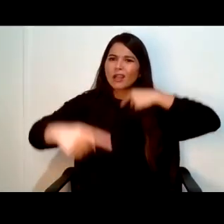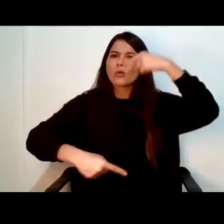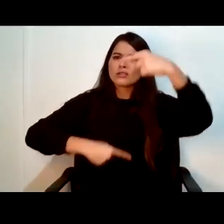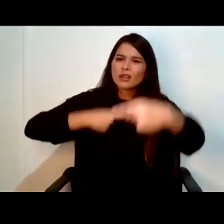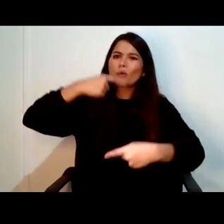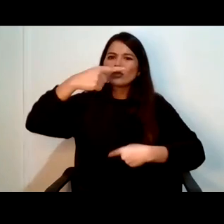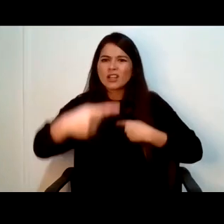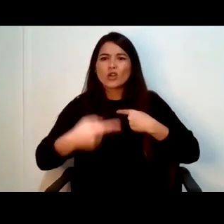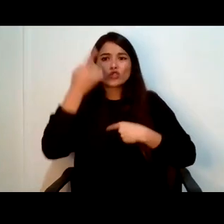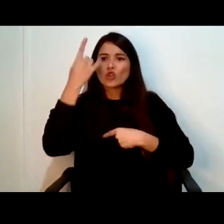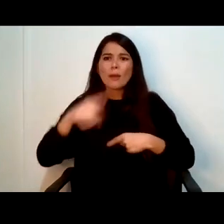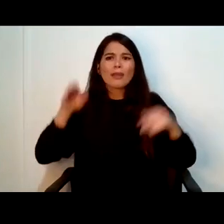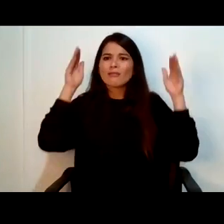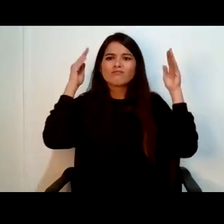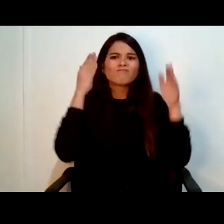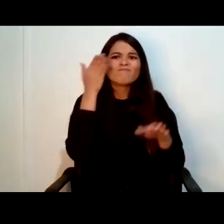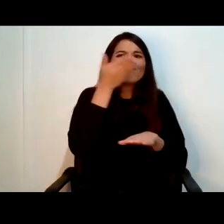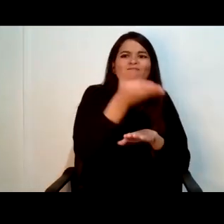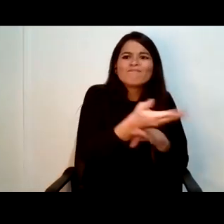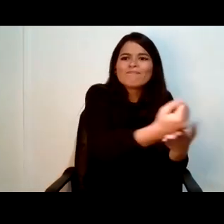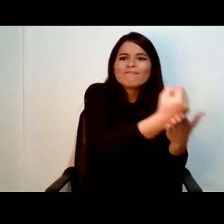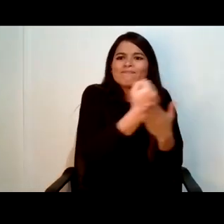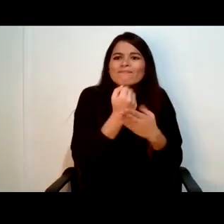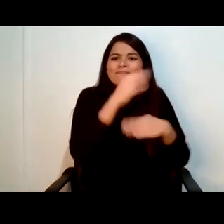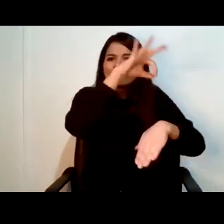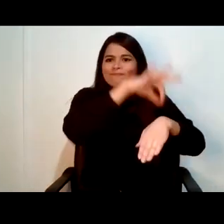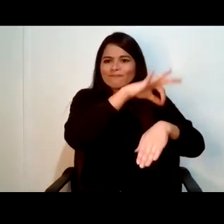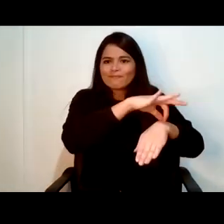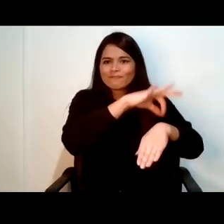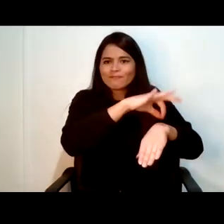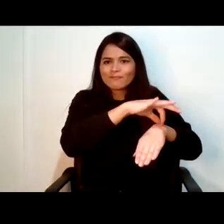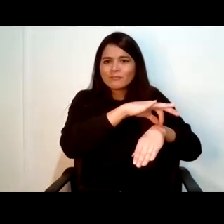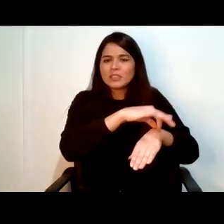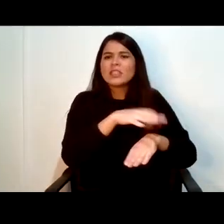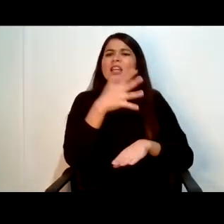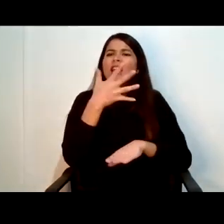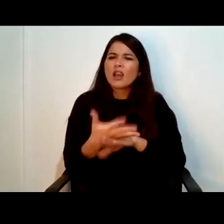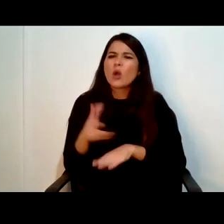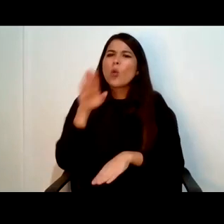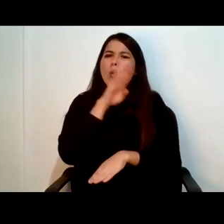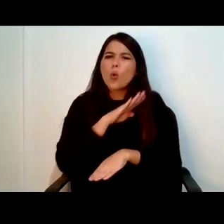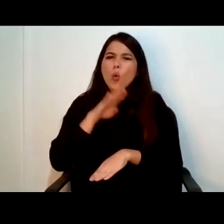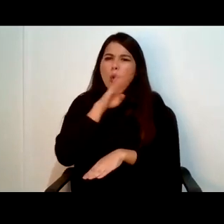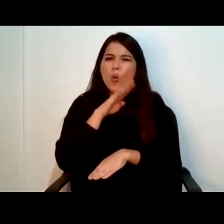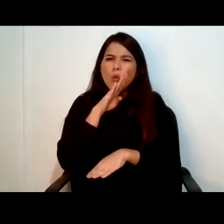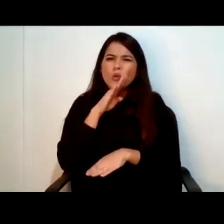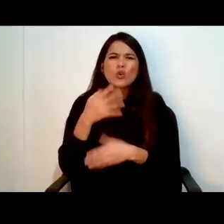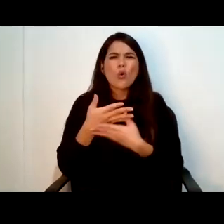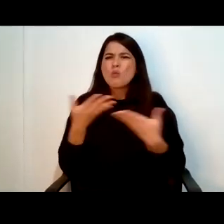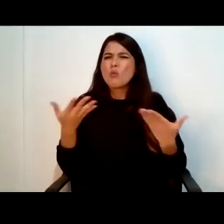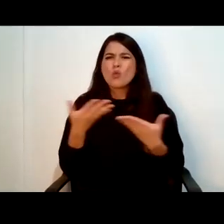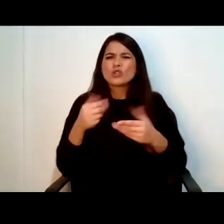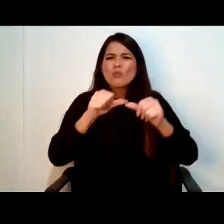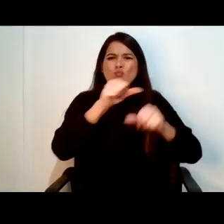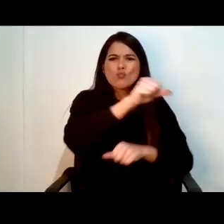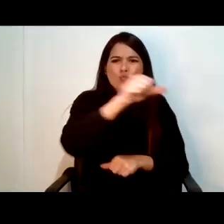acudir solamente a lo médico. Y también hacía de que existiera un uso abusivo de las